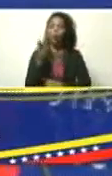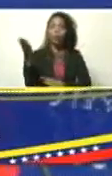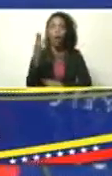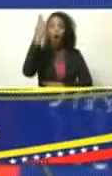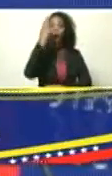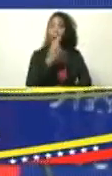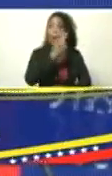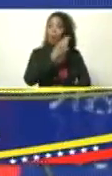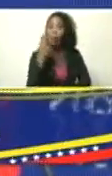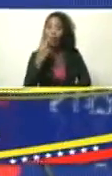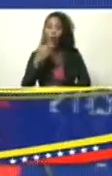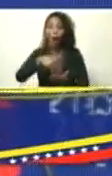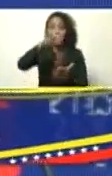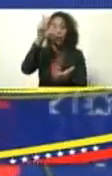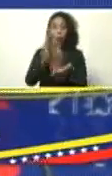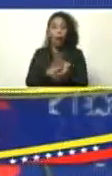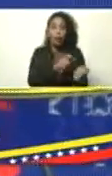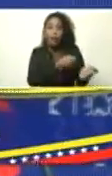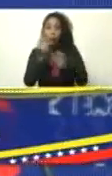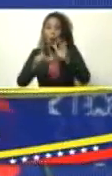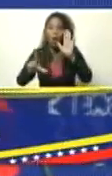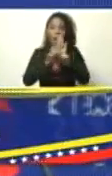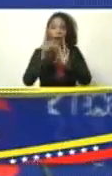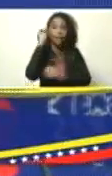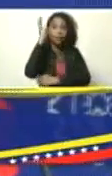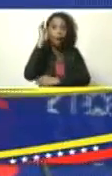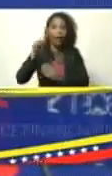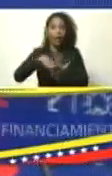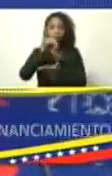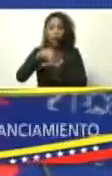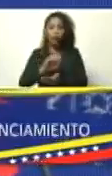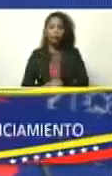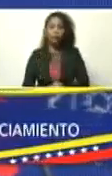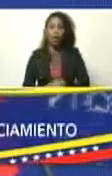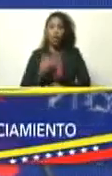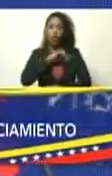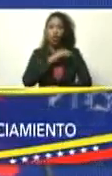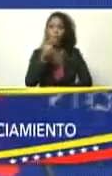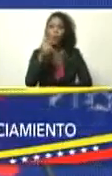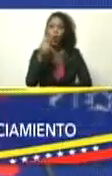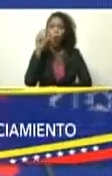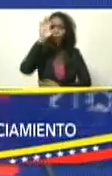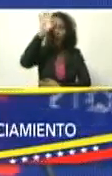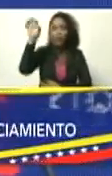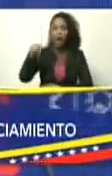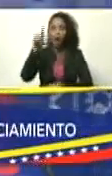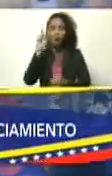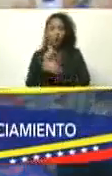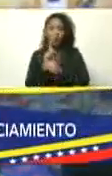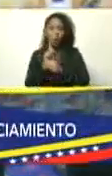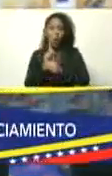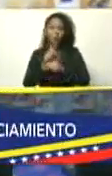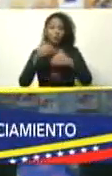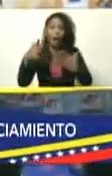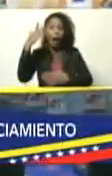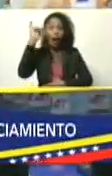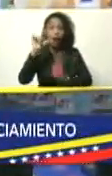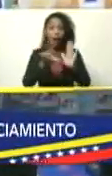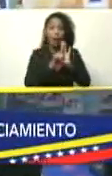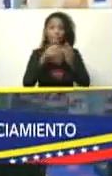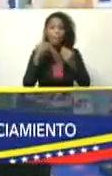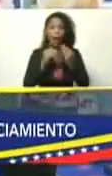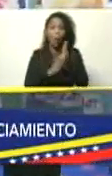comprometió a que se aprobara, lleváramos una ley a la Asamblea Nacional. Creo que somos de los pocos países, por no decir el único, que tiene una ley para